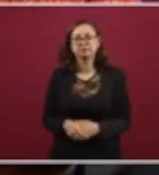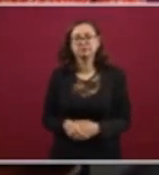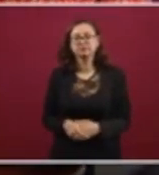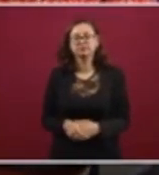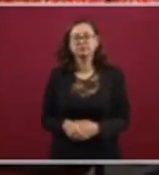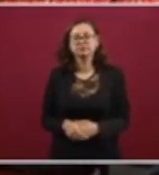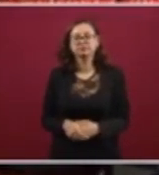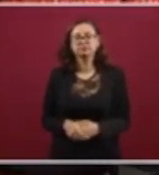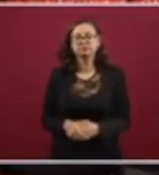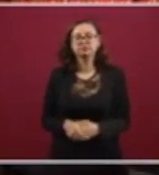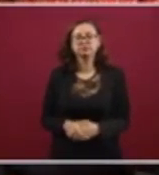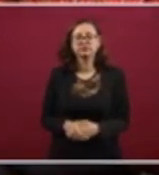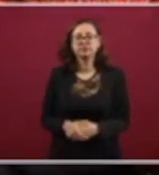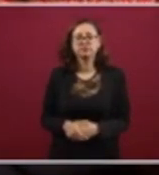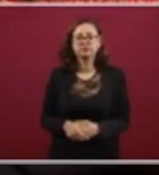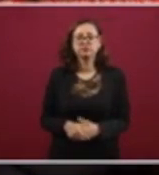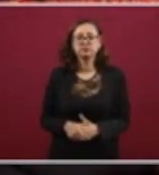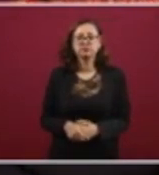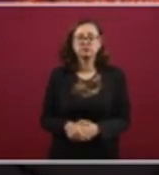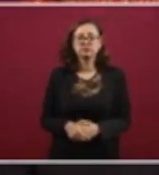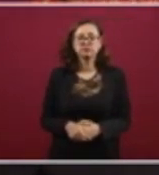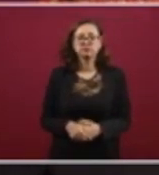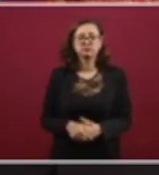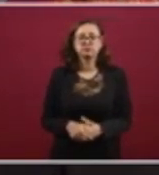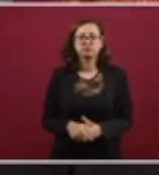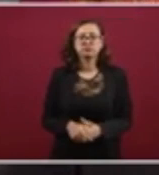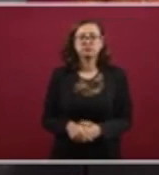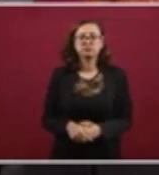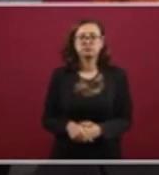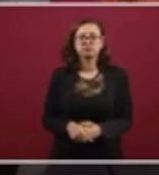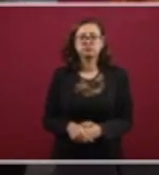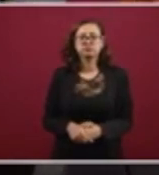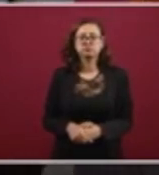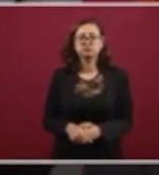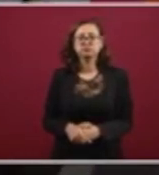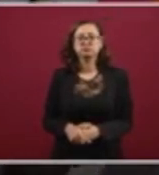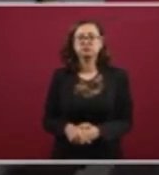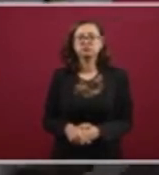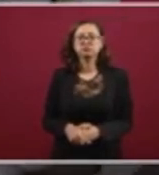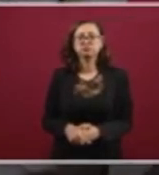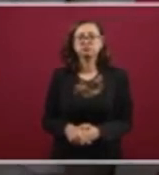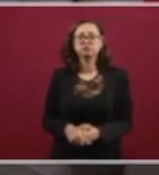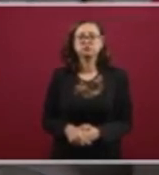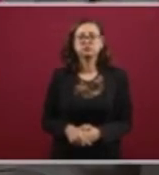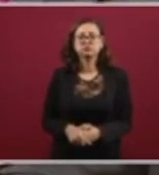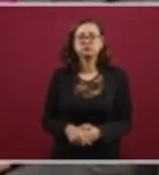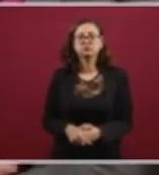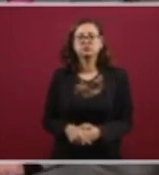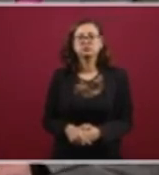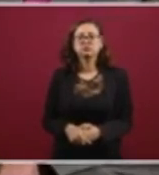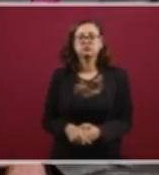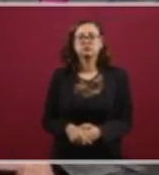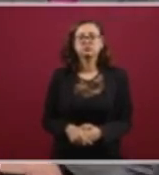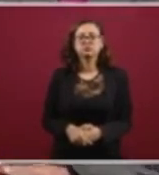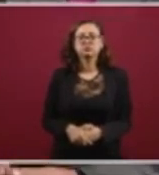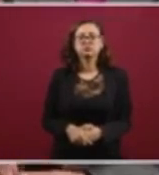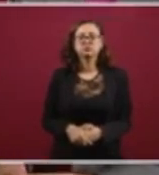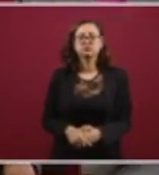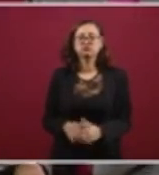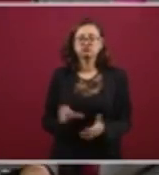es también como para dar el ejemplo de